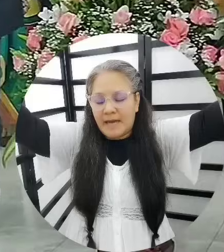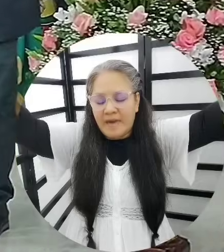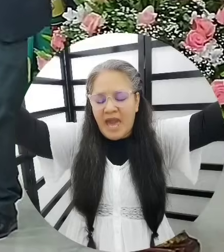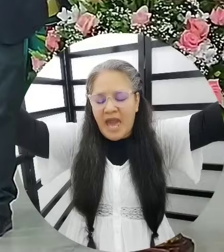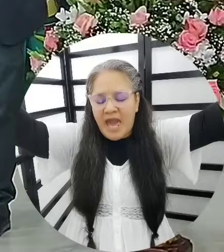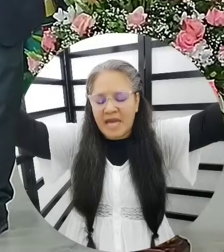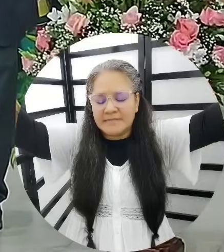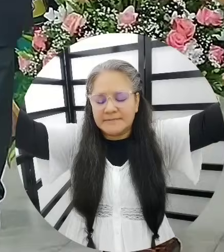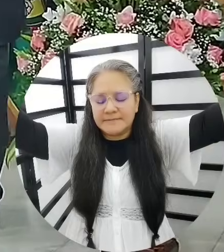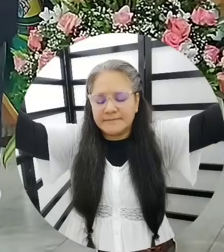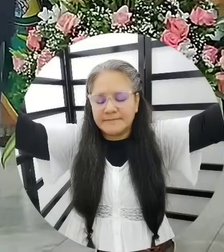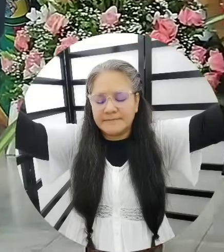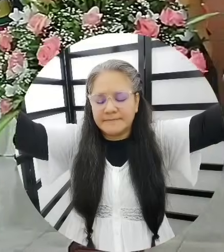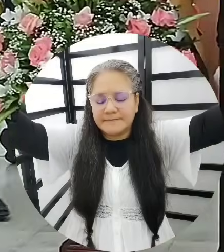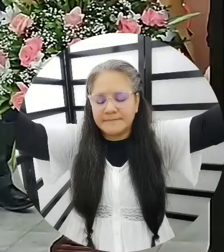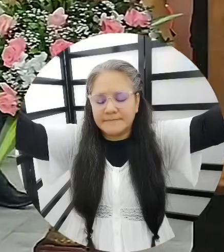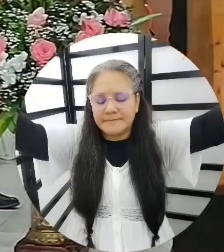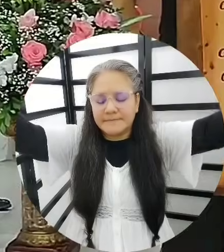lo hace?